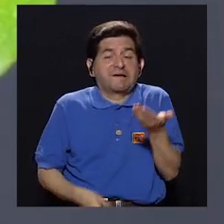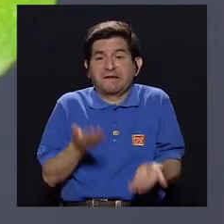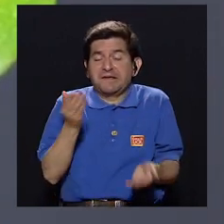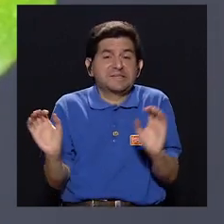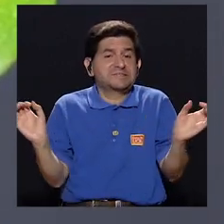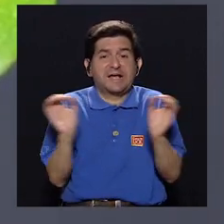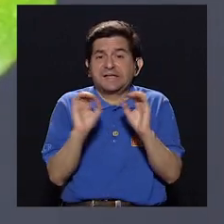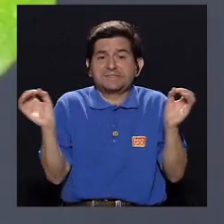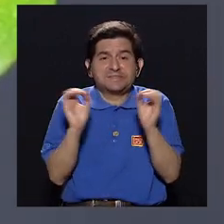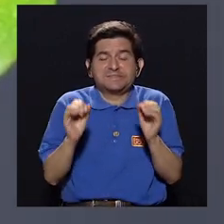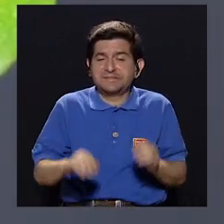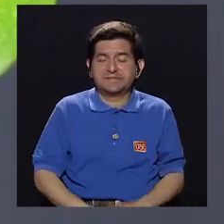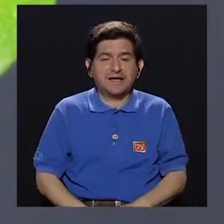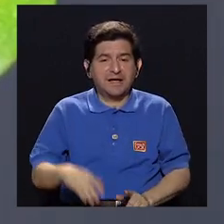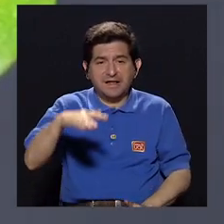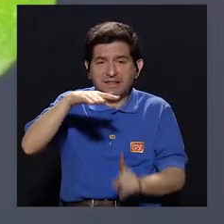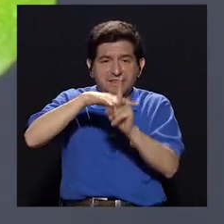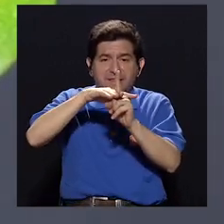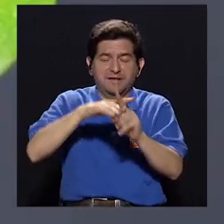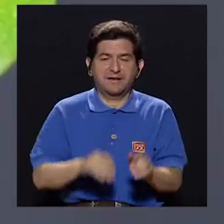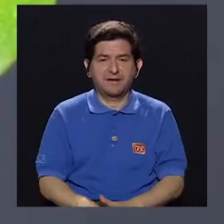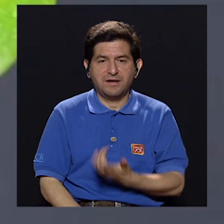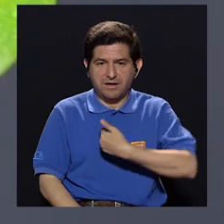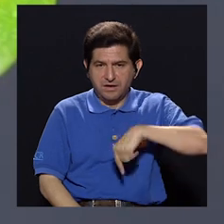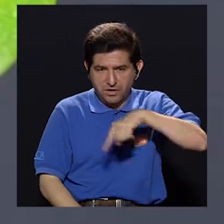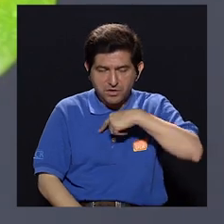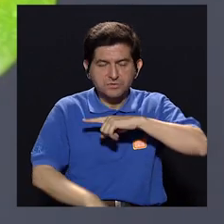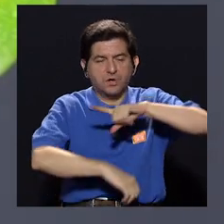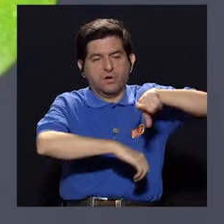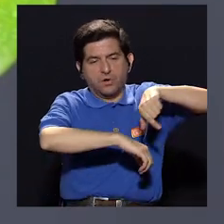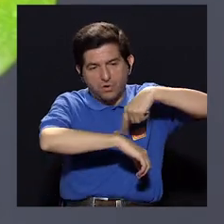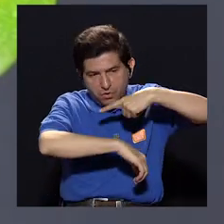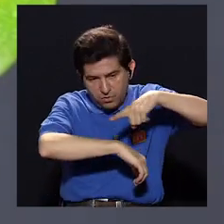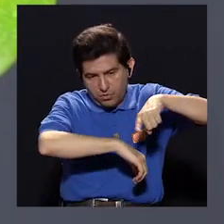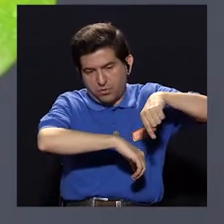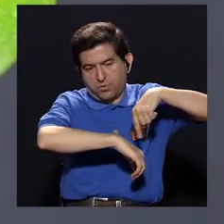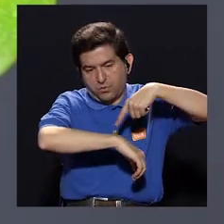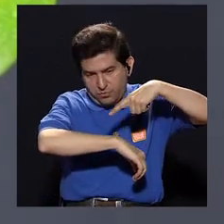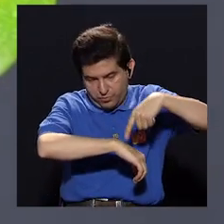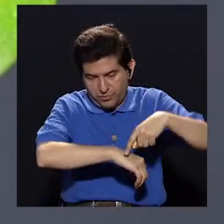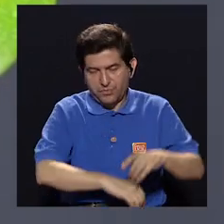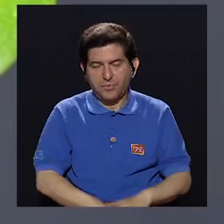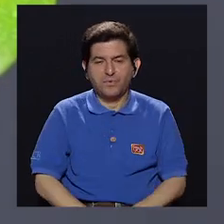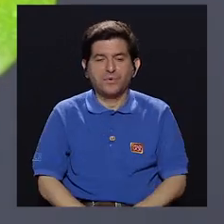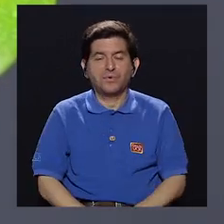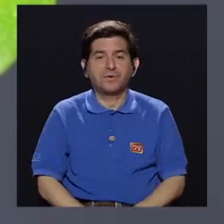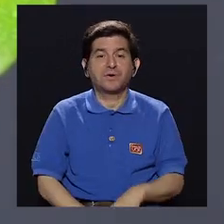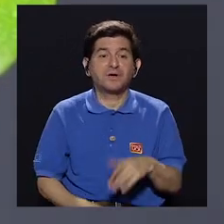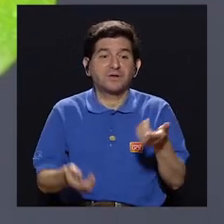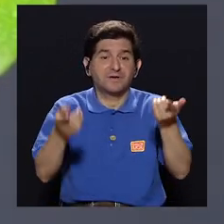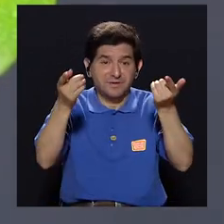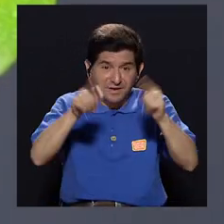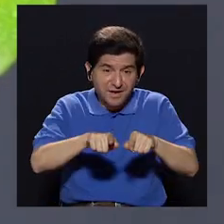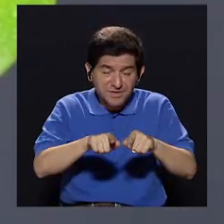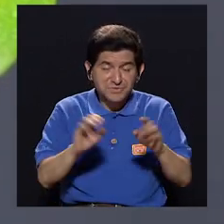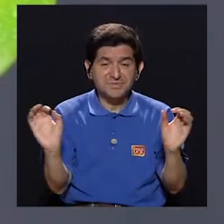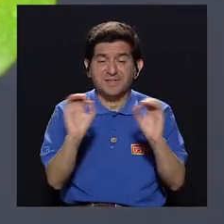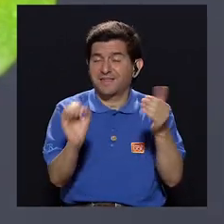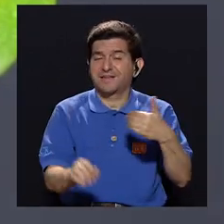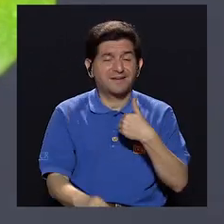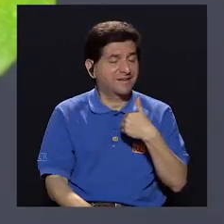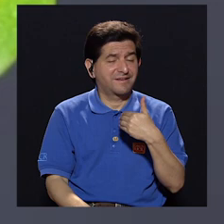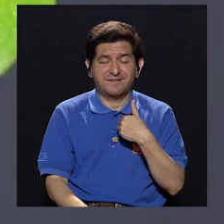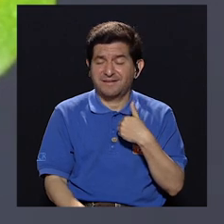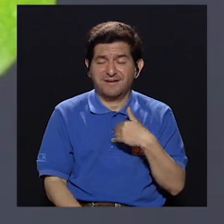estés grabando nada y de hecho Nosotros hemos pasado horas y horas en el campo y tenemos horas de grabación y no tenemos